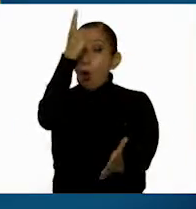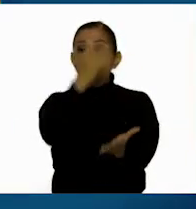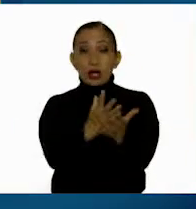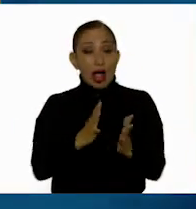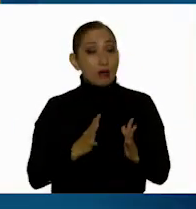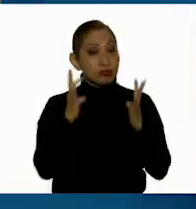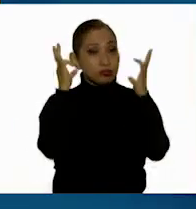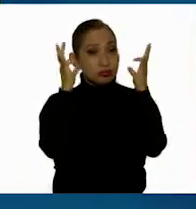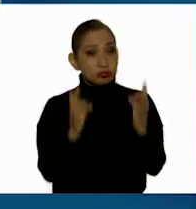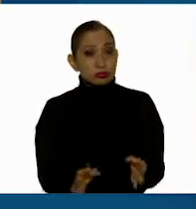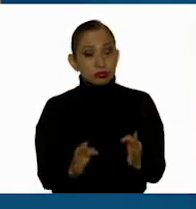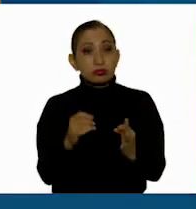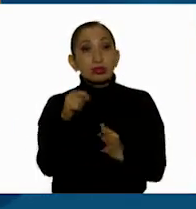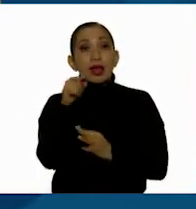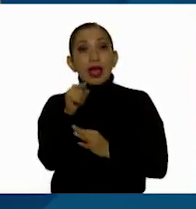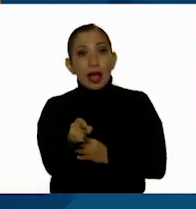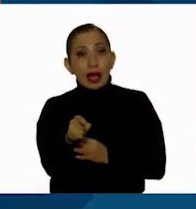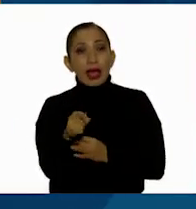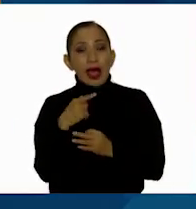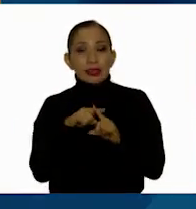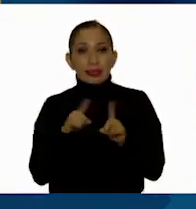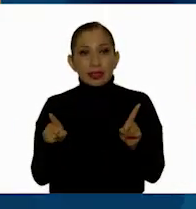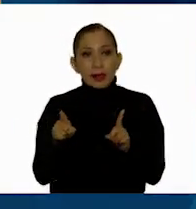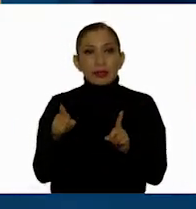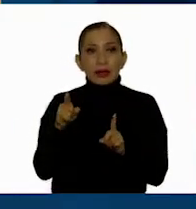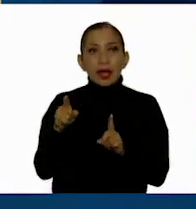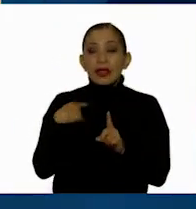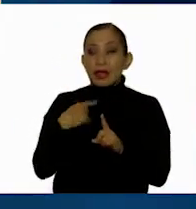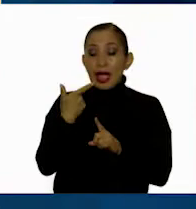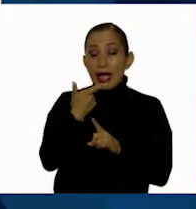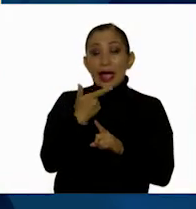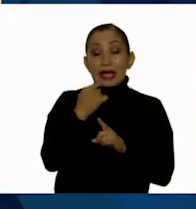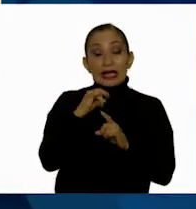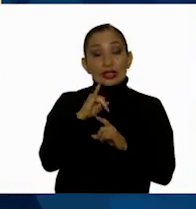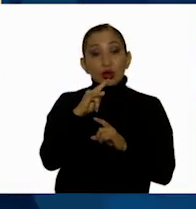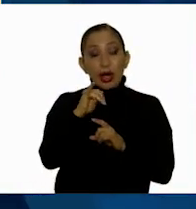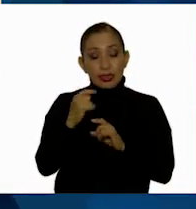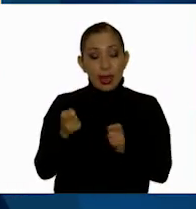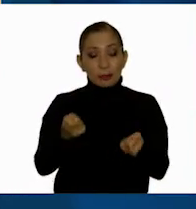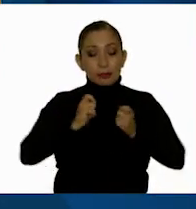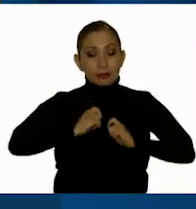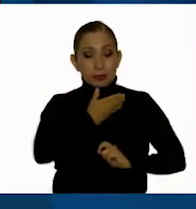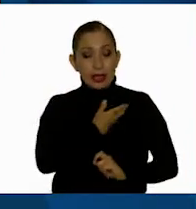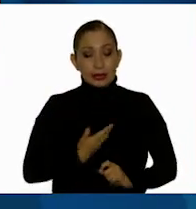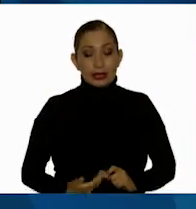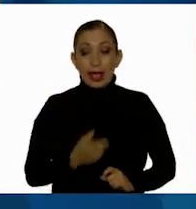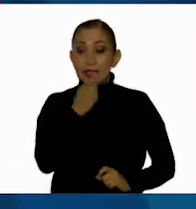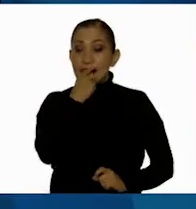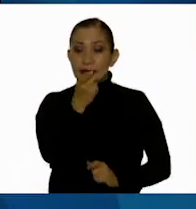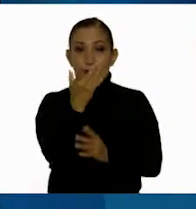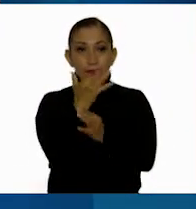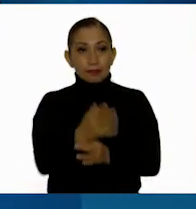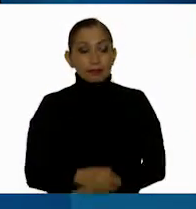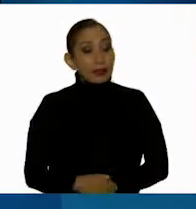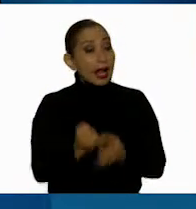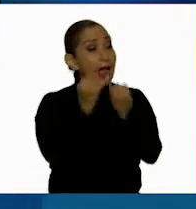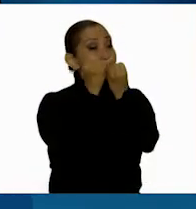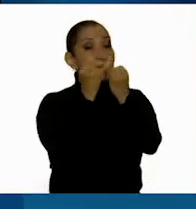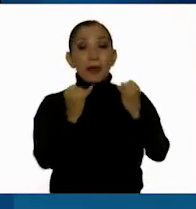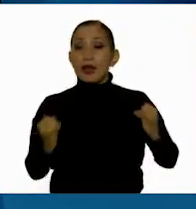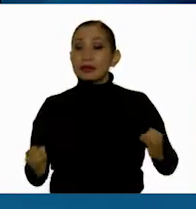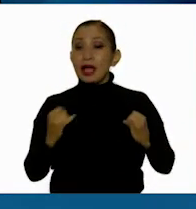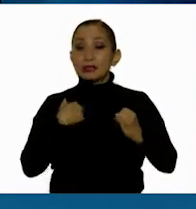oficial. Don Guadalupe Victoria, veterano insurgente, asumió la presidencia con estas palabras: La independencia